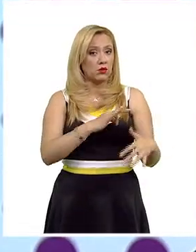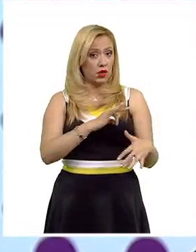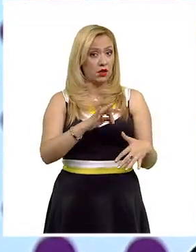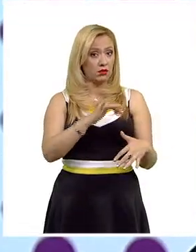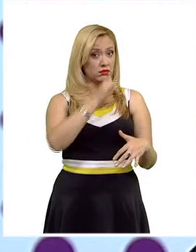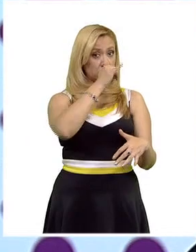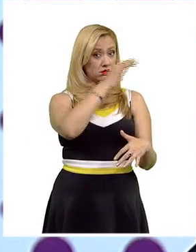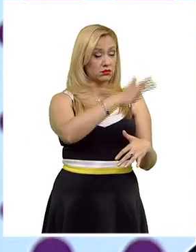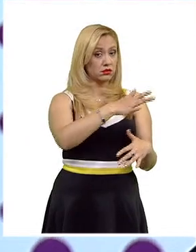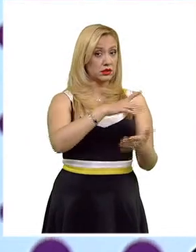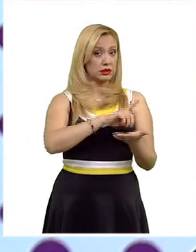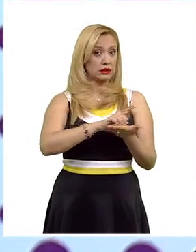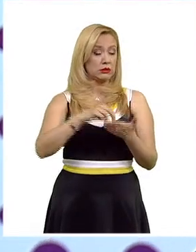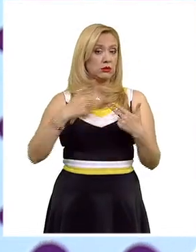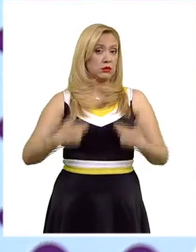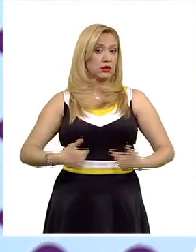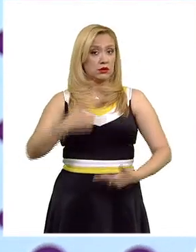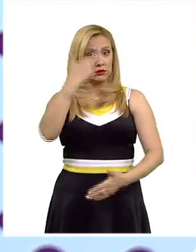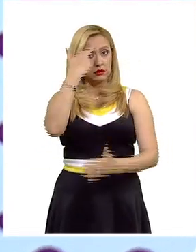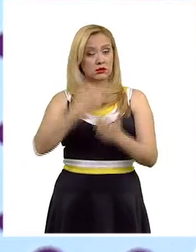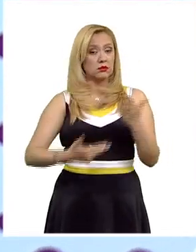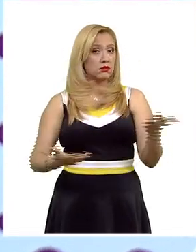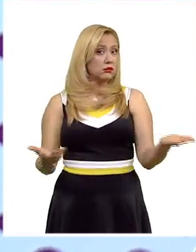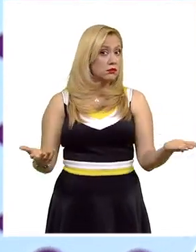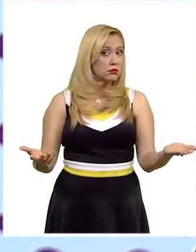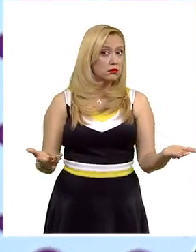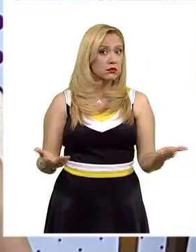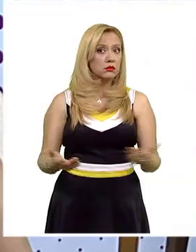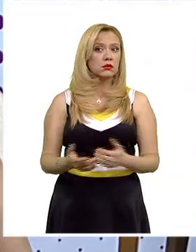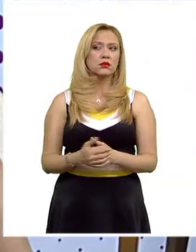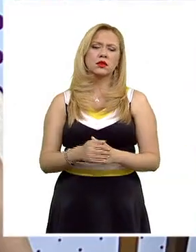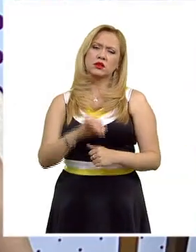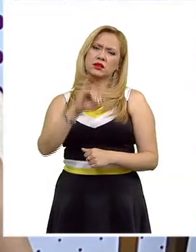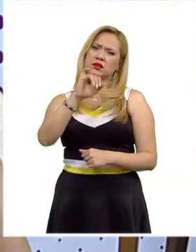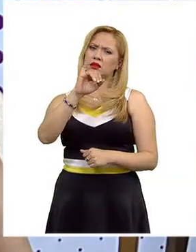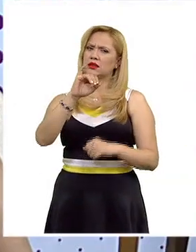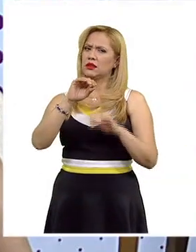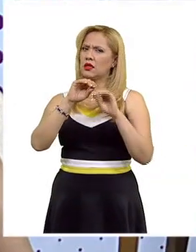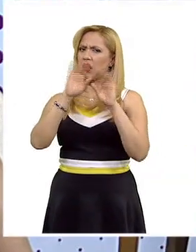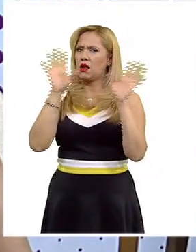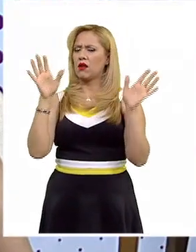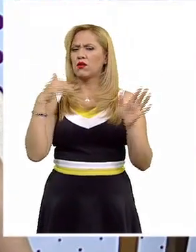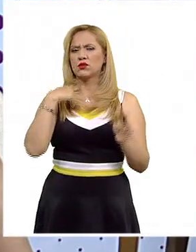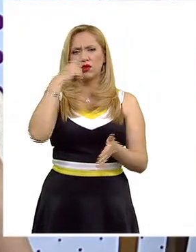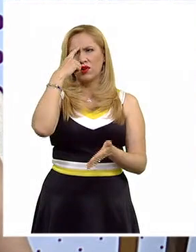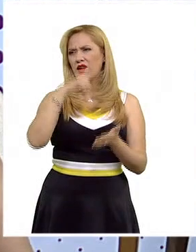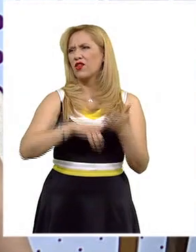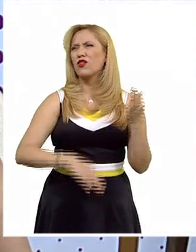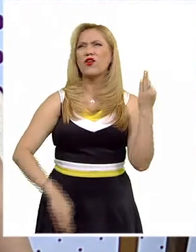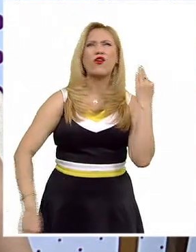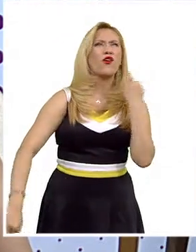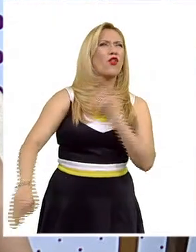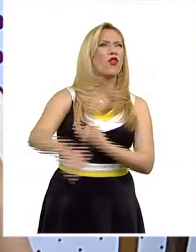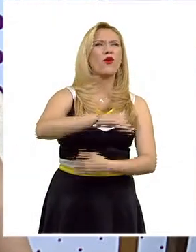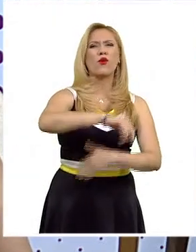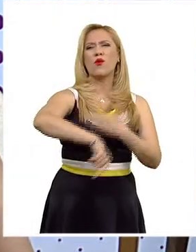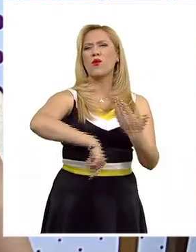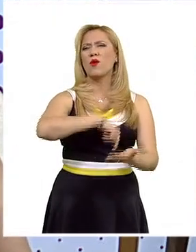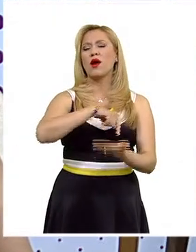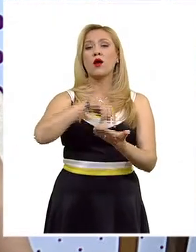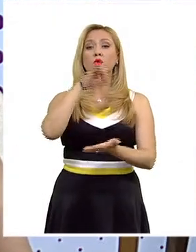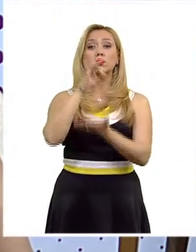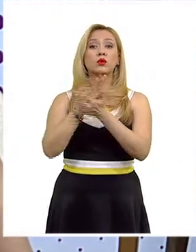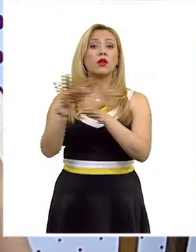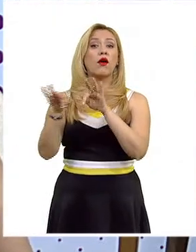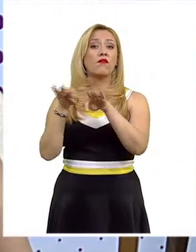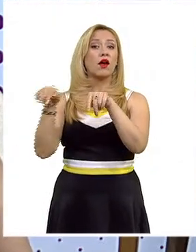de derechos humanos incluso si estamos, digamos, en una empresa. Sí, claro, puede suceder creo que en cualquier ámbito, o sea, no solamente el laboral,